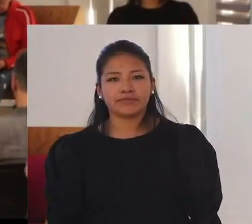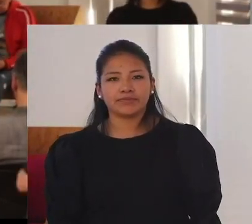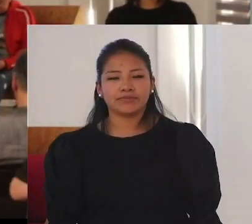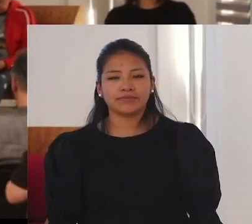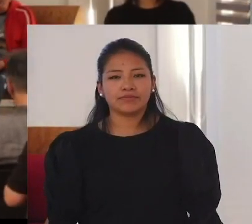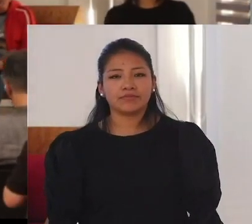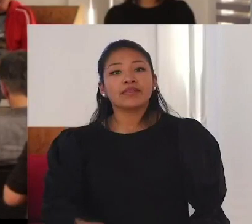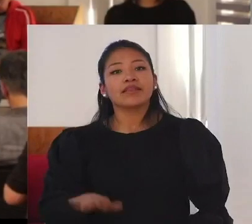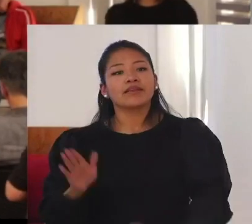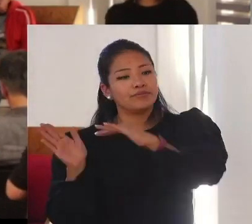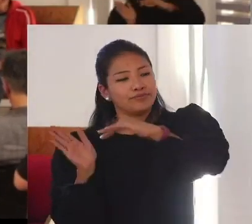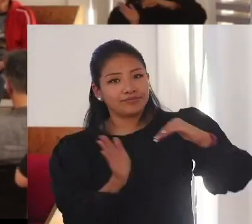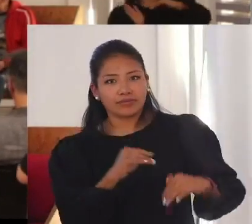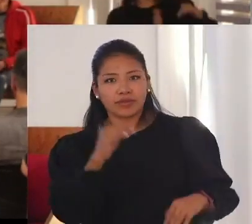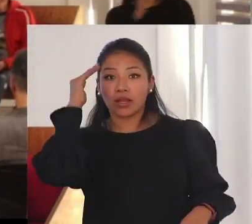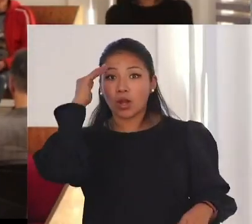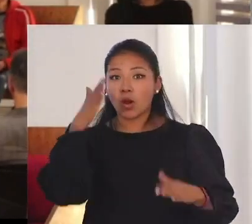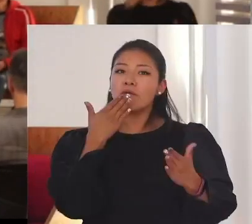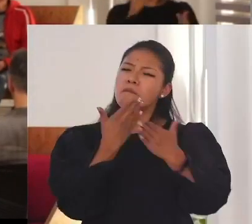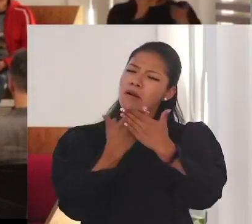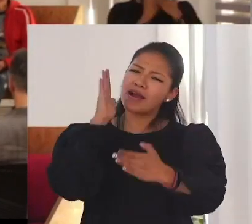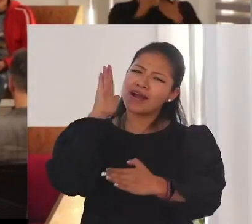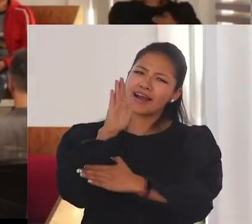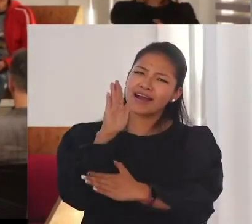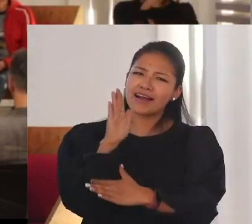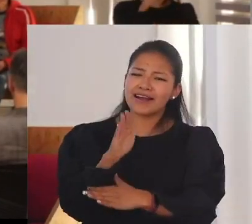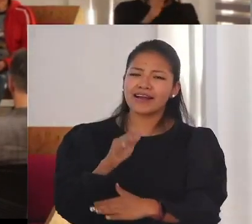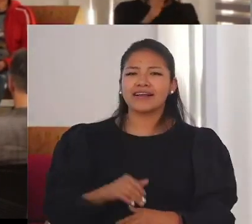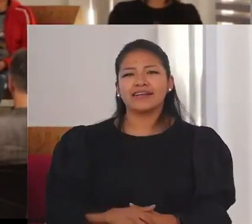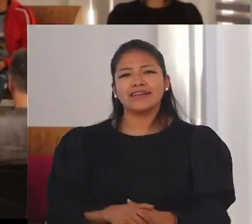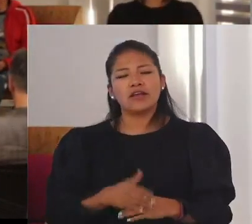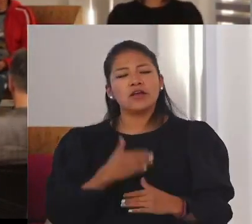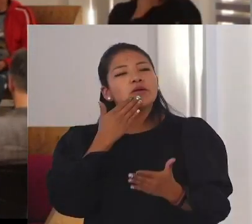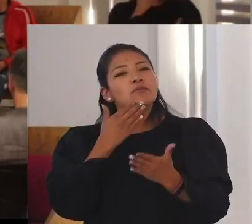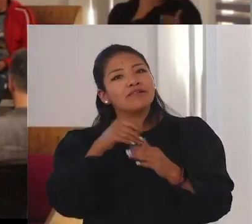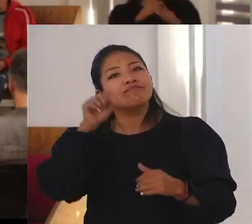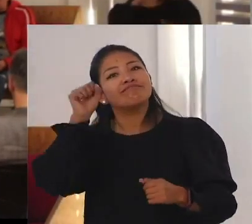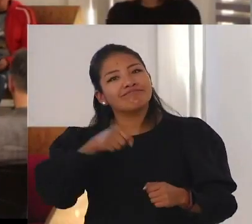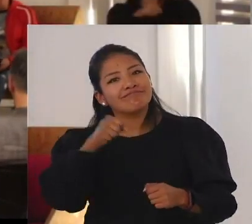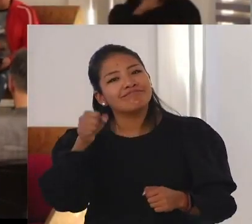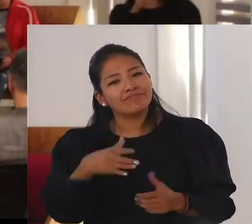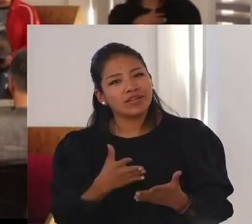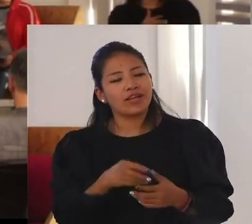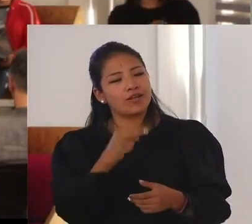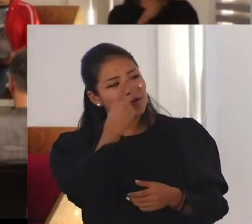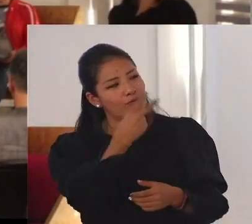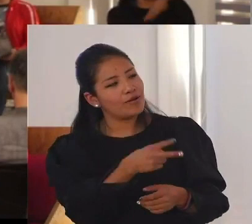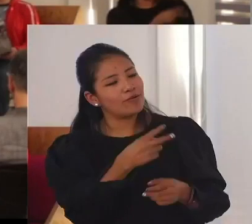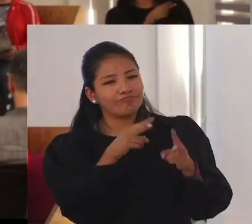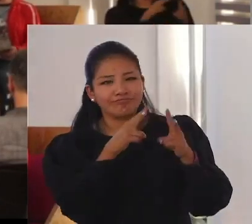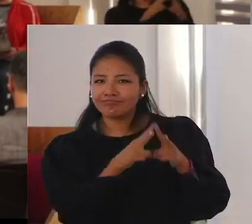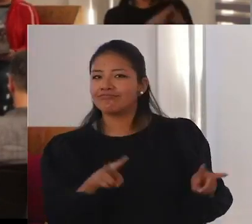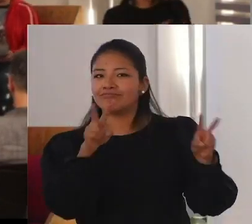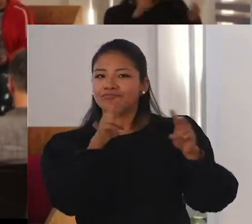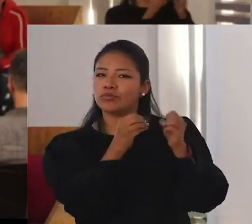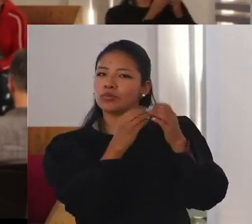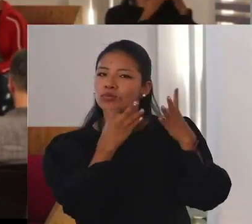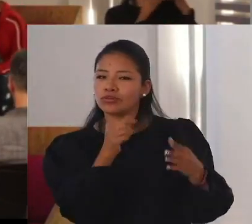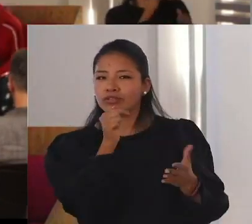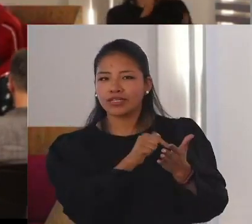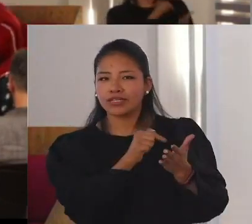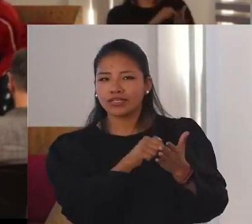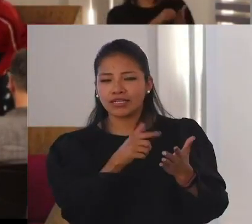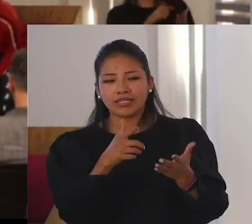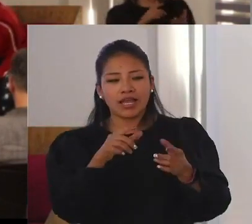Hola buenas tardes Bueno sí valorar enormemente este espacio de encuentro